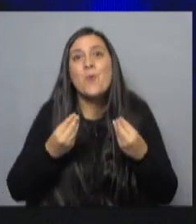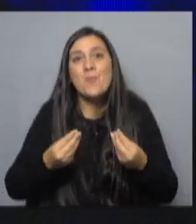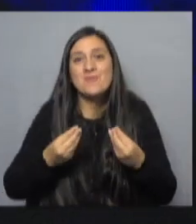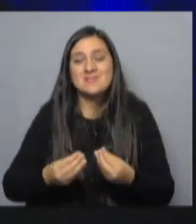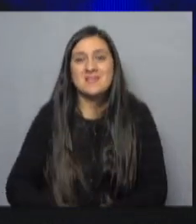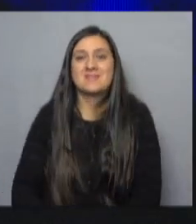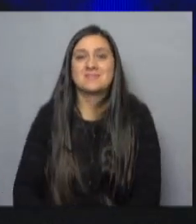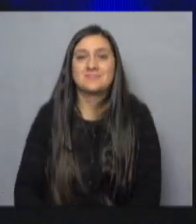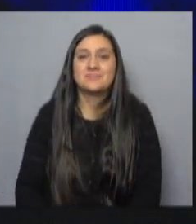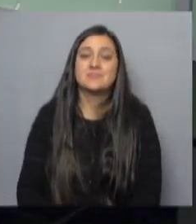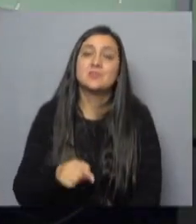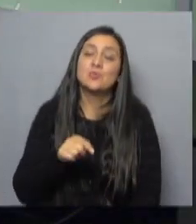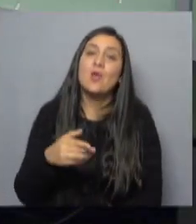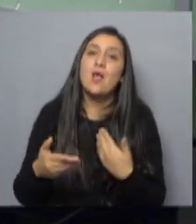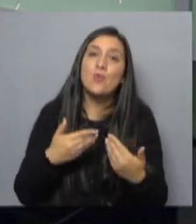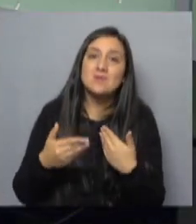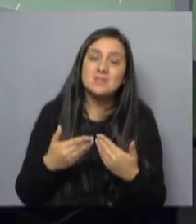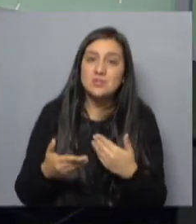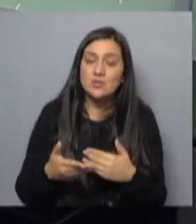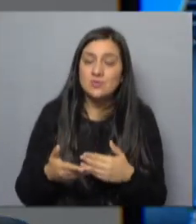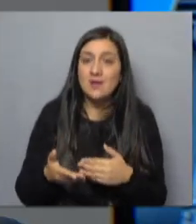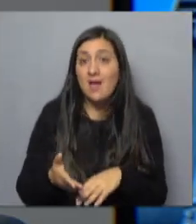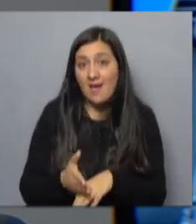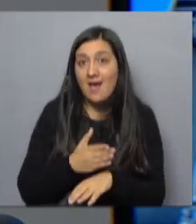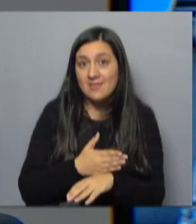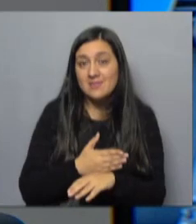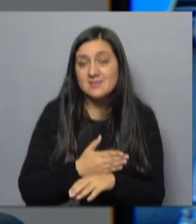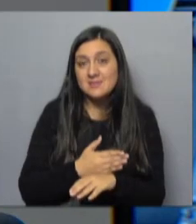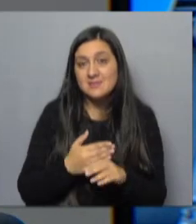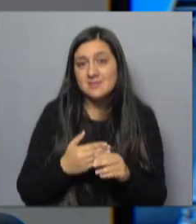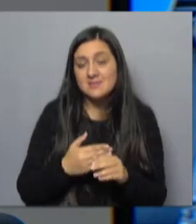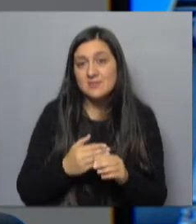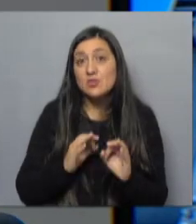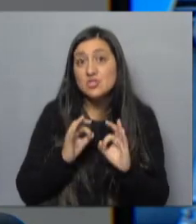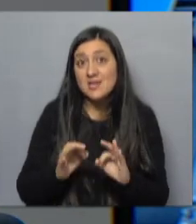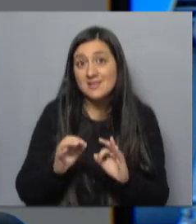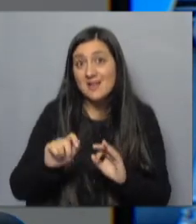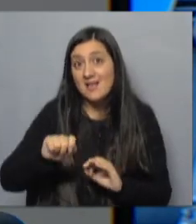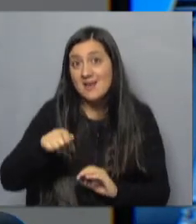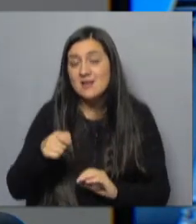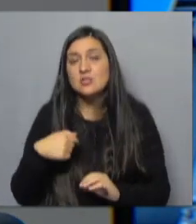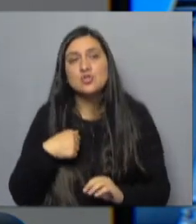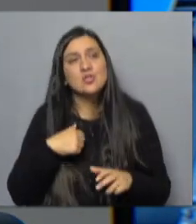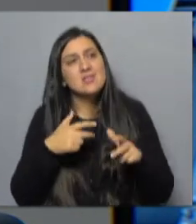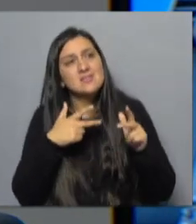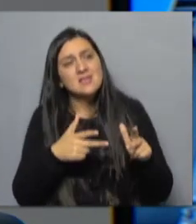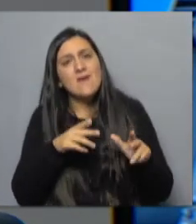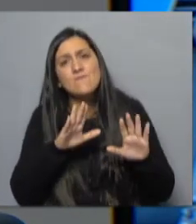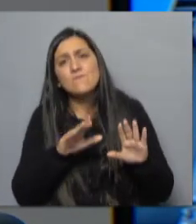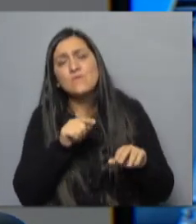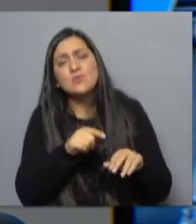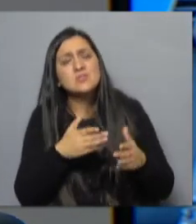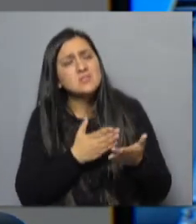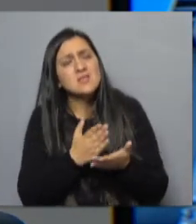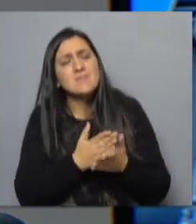Vos, en la conversación diaria, cuando estábamos conversando fuera de micrófonos, cuando llegaste al canal, yo te decía, vos estás todo el tiempo